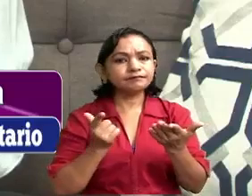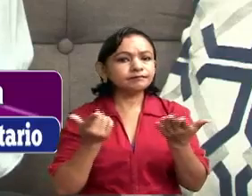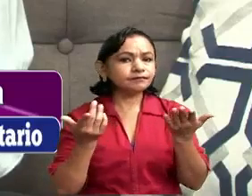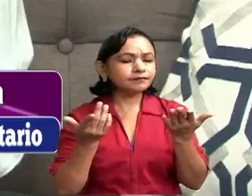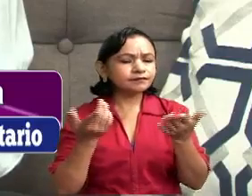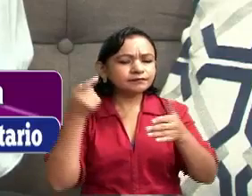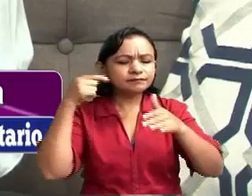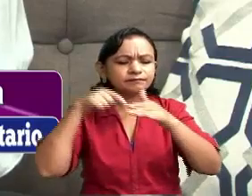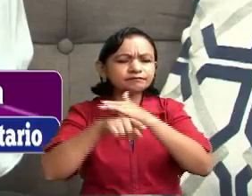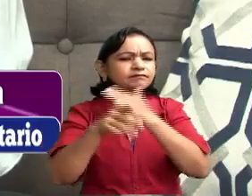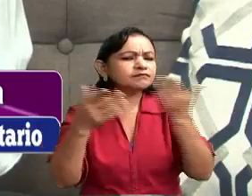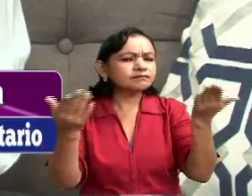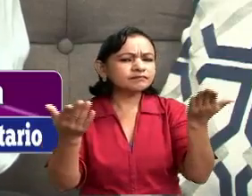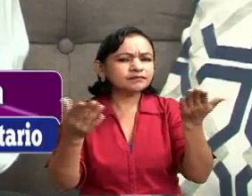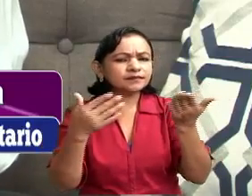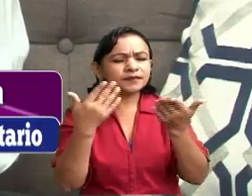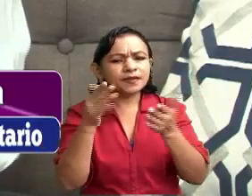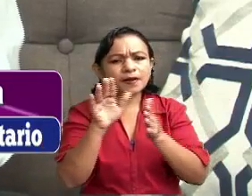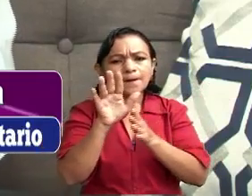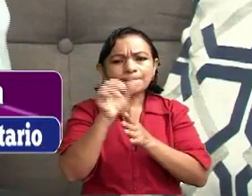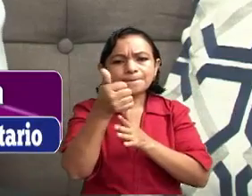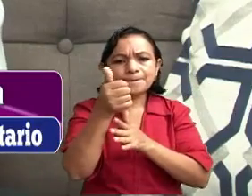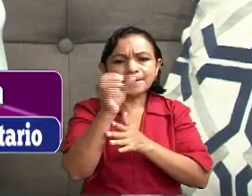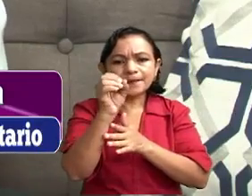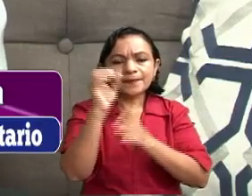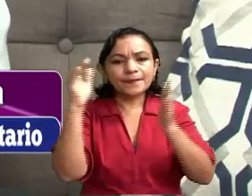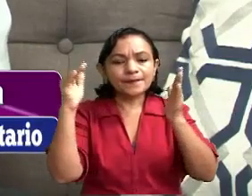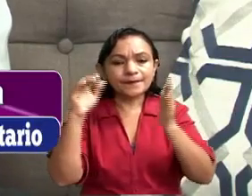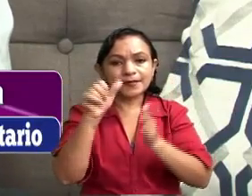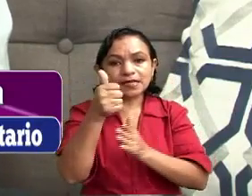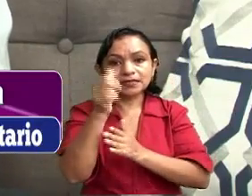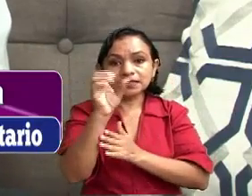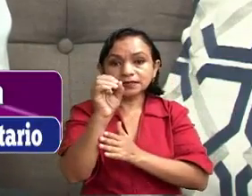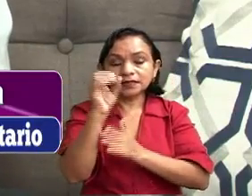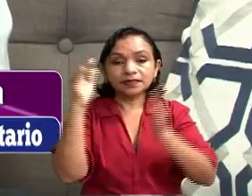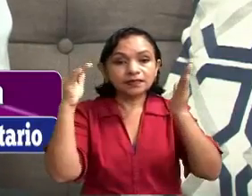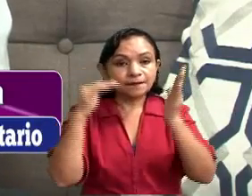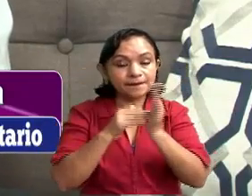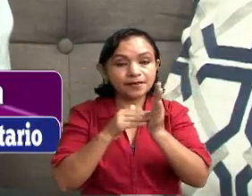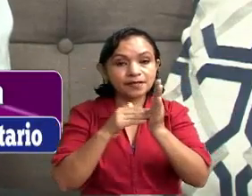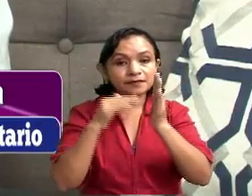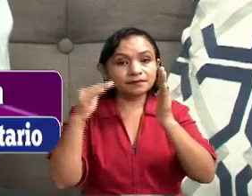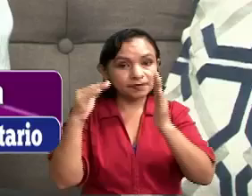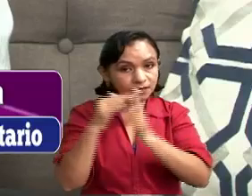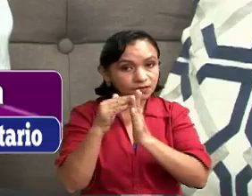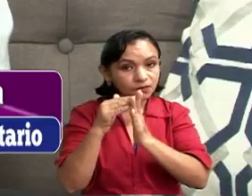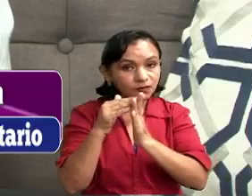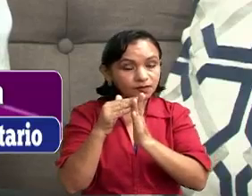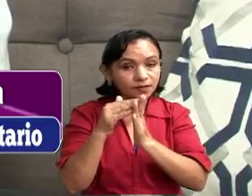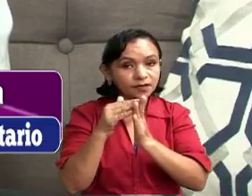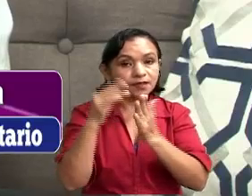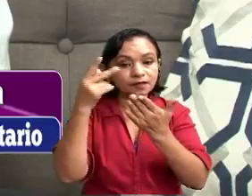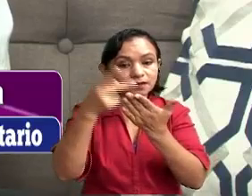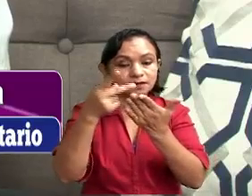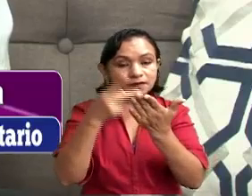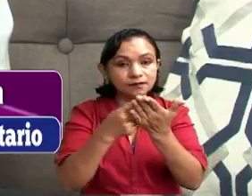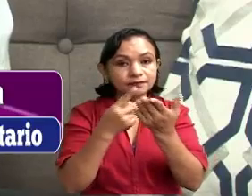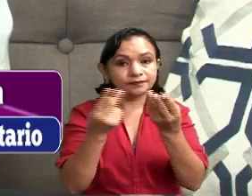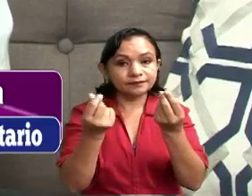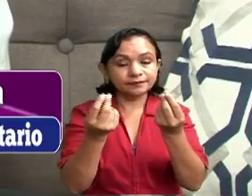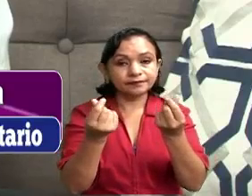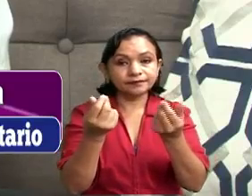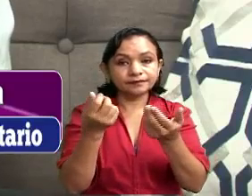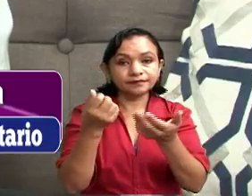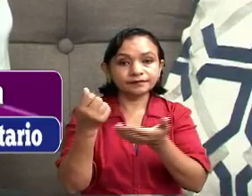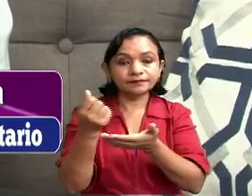era un poco más de 60 mil millones, o es en el presupuesto. Vos sabés que el presupuesto se